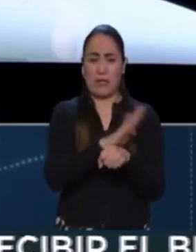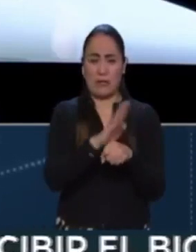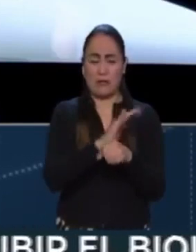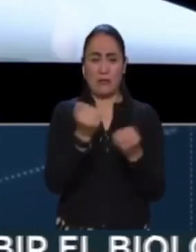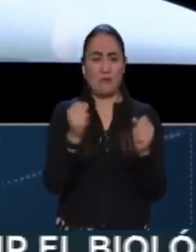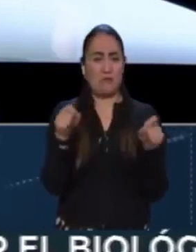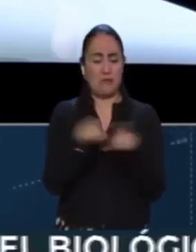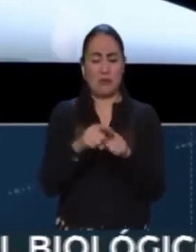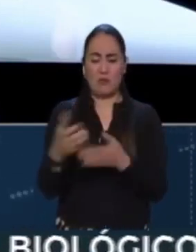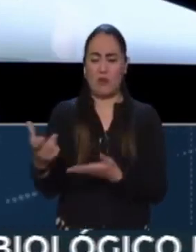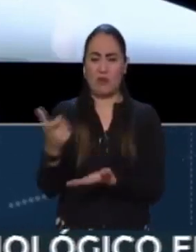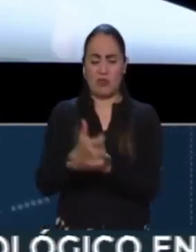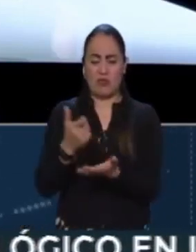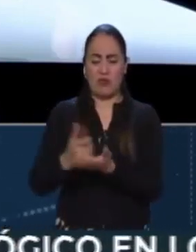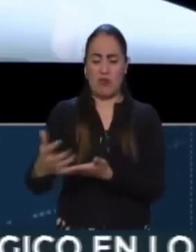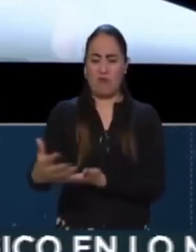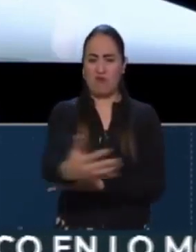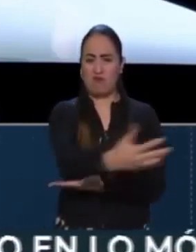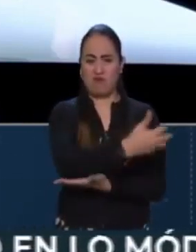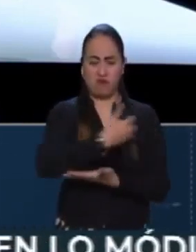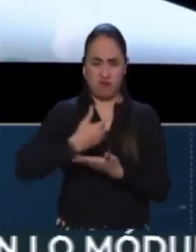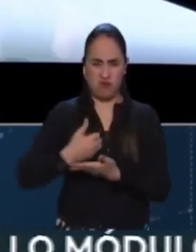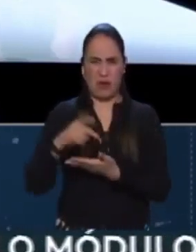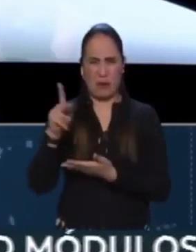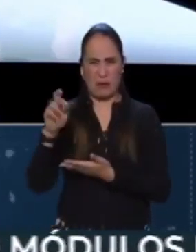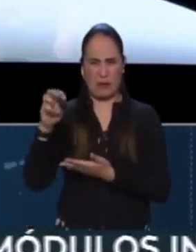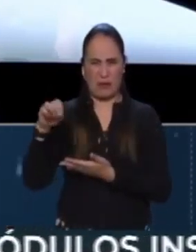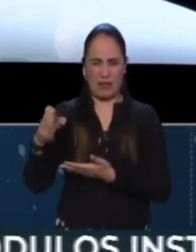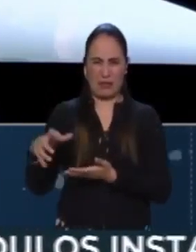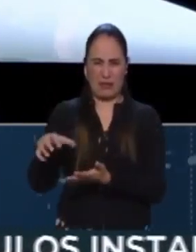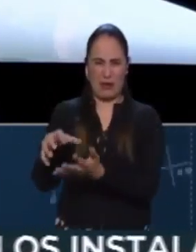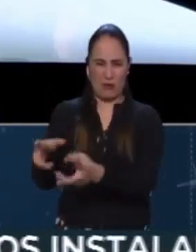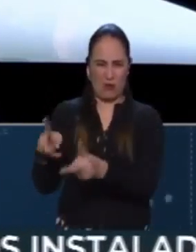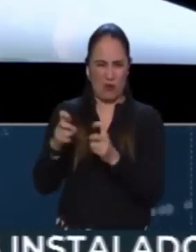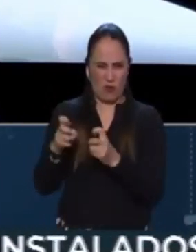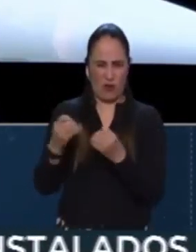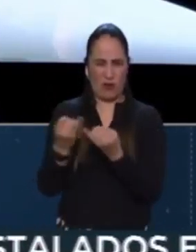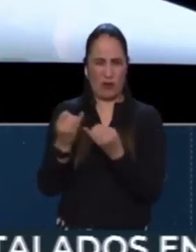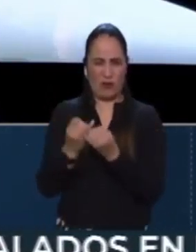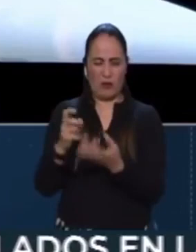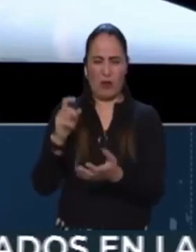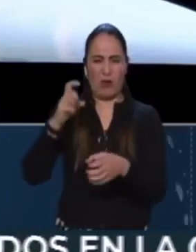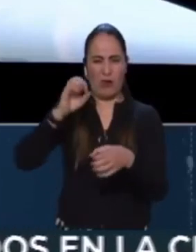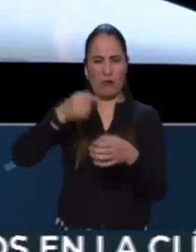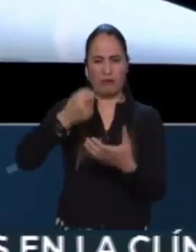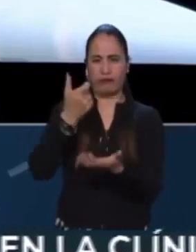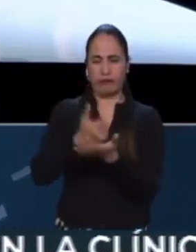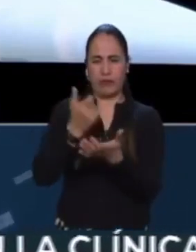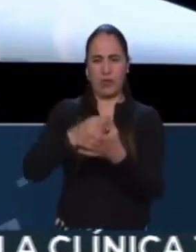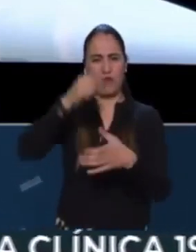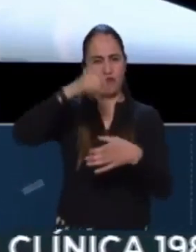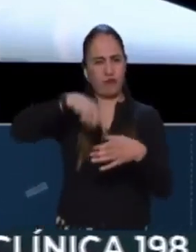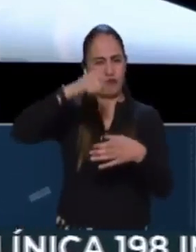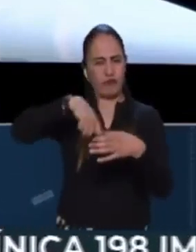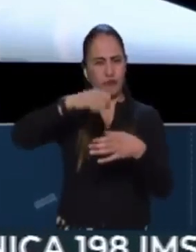enriquecido muchísimo con el dinero de Petróleos Mexicanos y con las cuotas sindicales. De tal manera que es la primera parte.